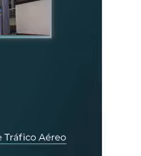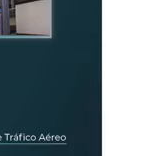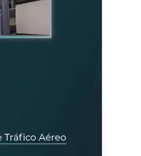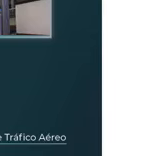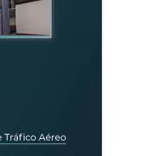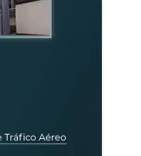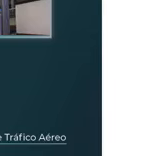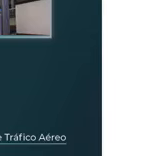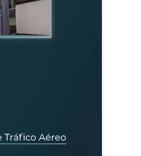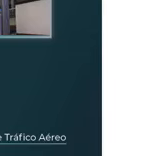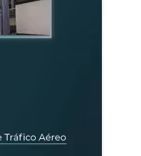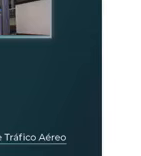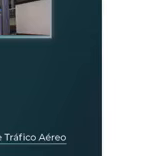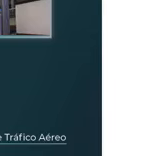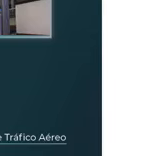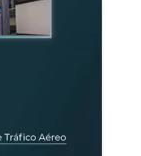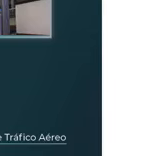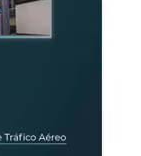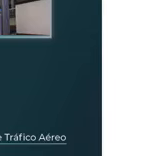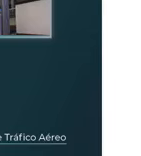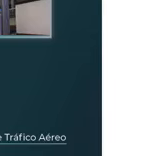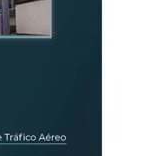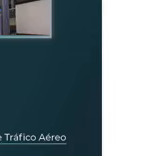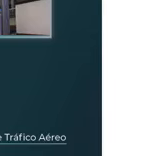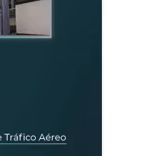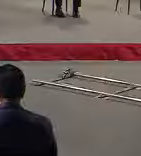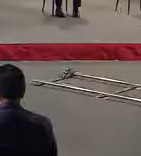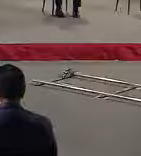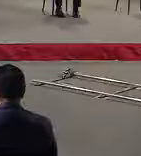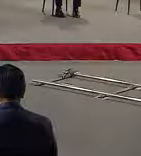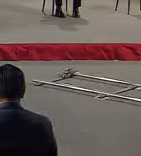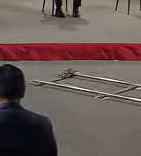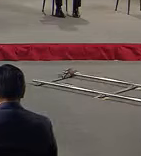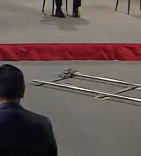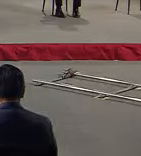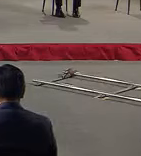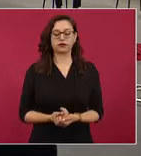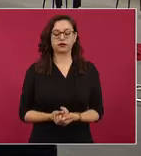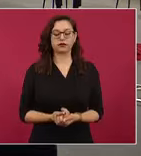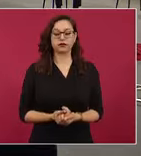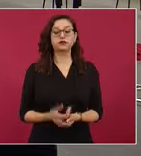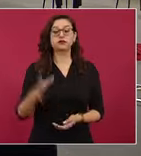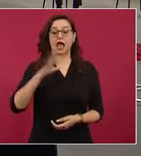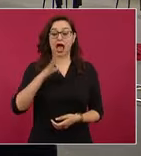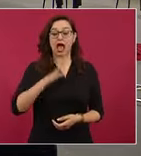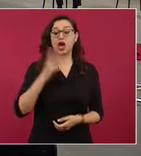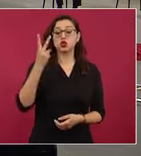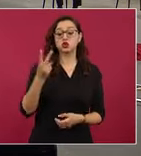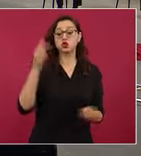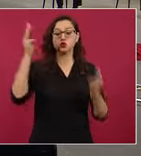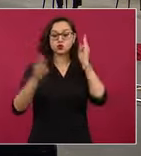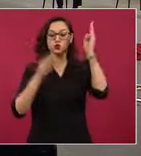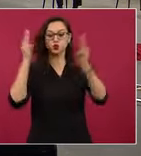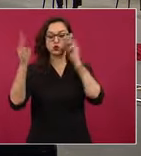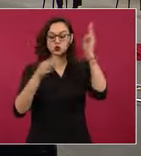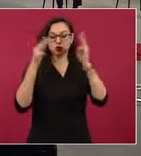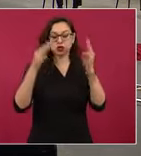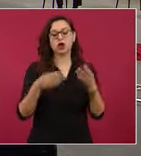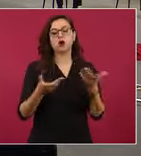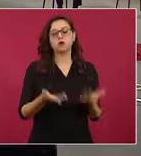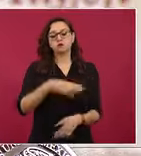museos, el del Mamut y el de la aviación militar, además de que se exhibe el último tren